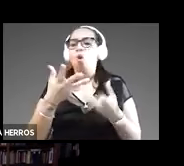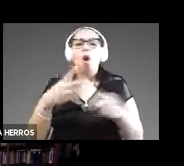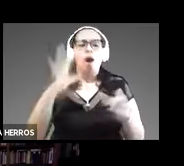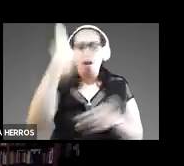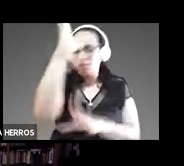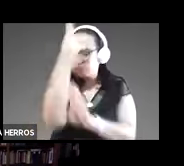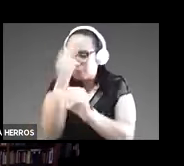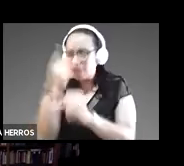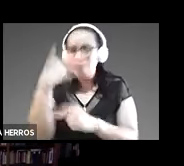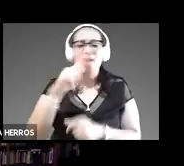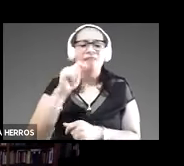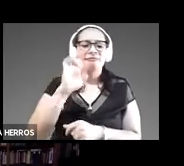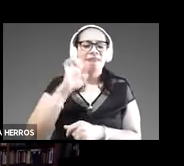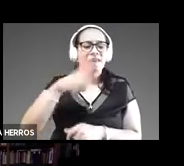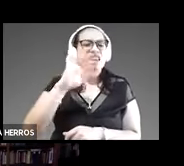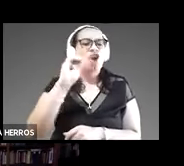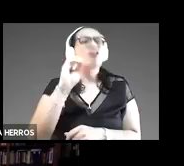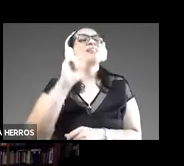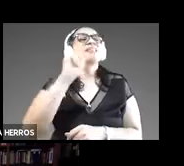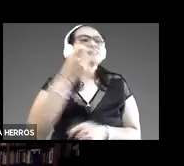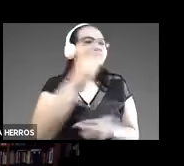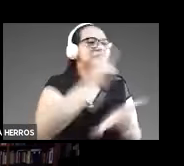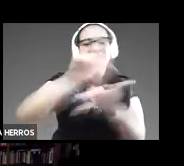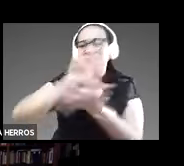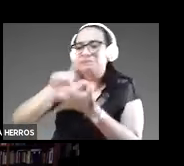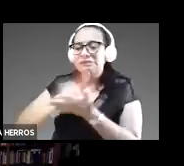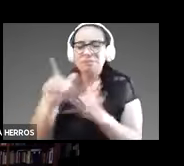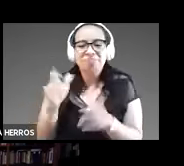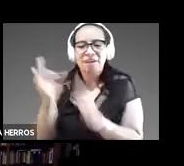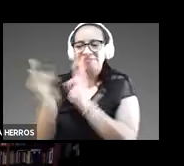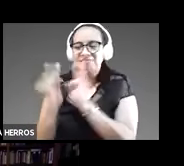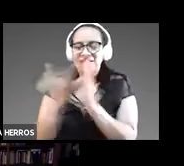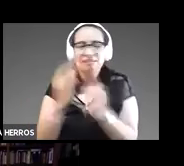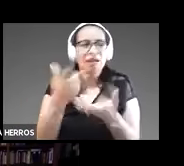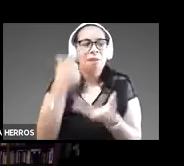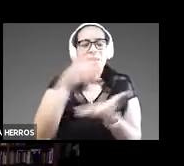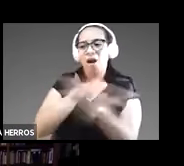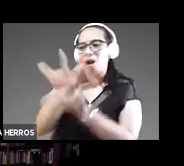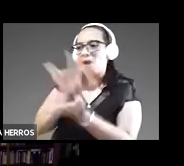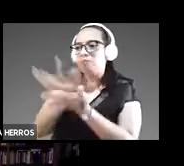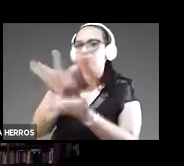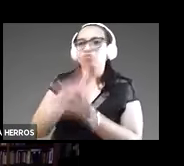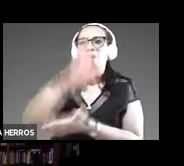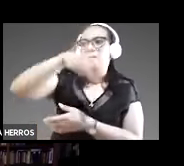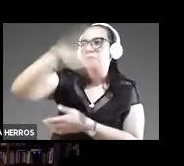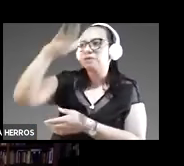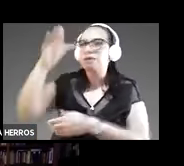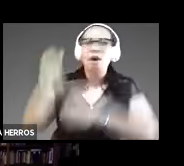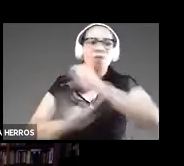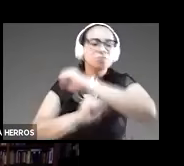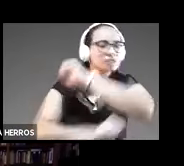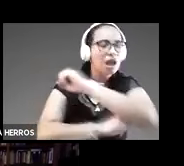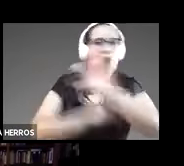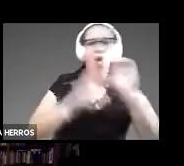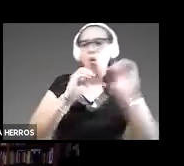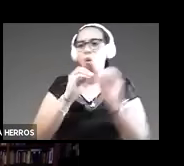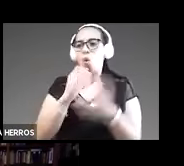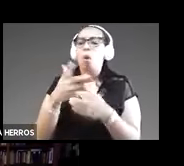por ejemplo. Sí se organiza para apoyar a pintar un pilar, sí se organiza para limpiar el